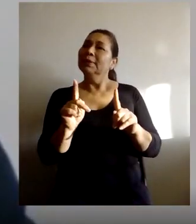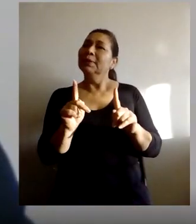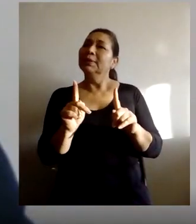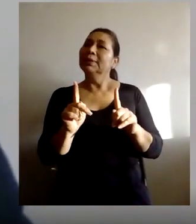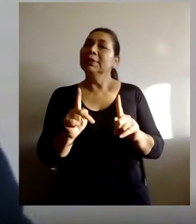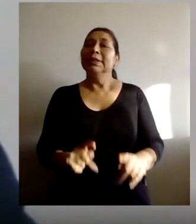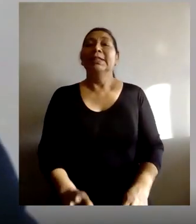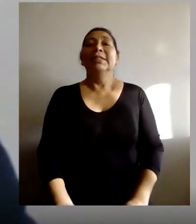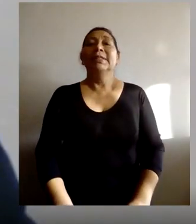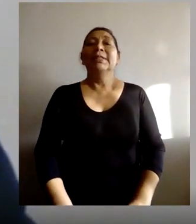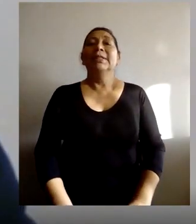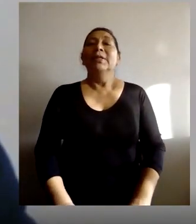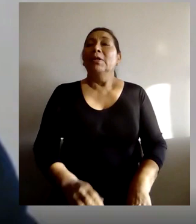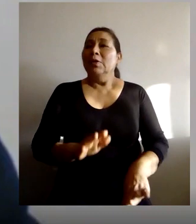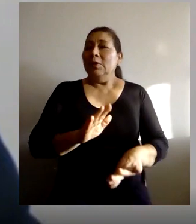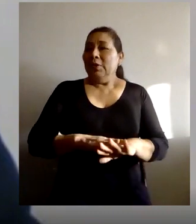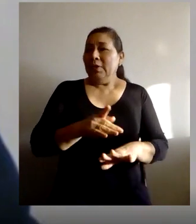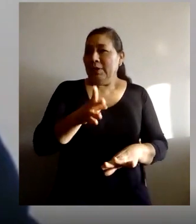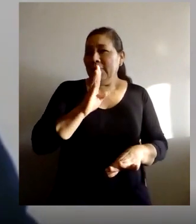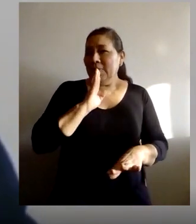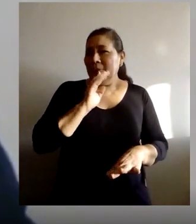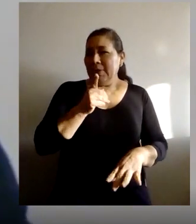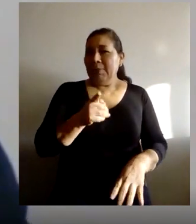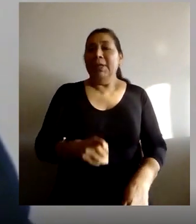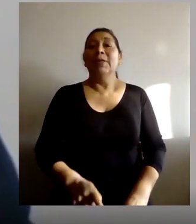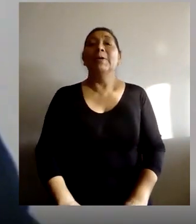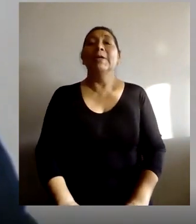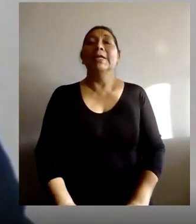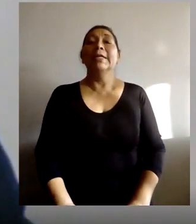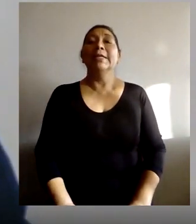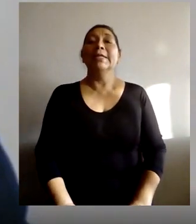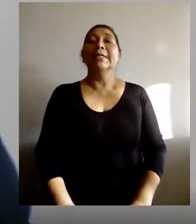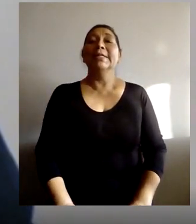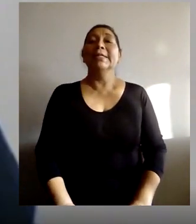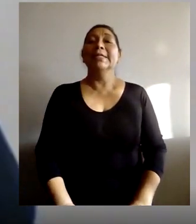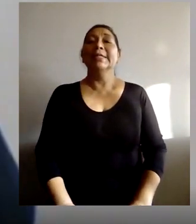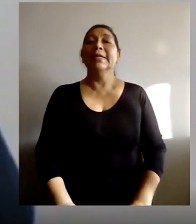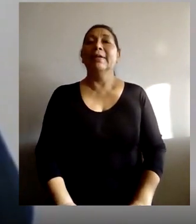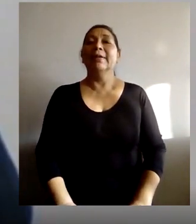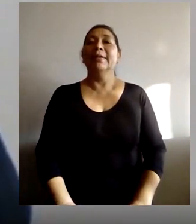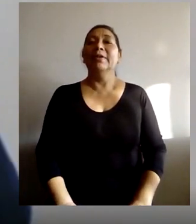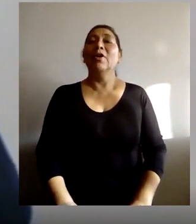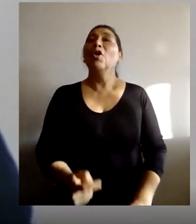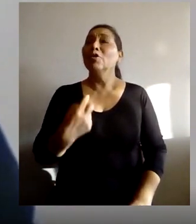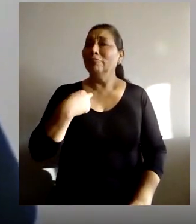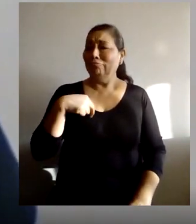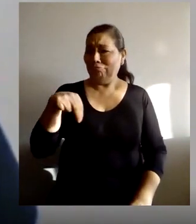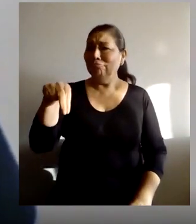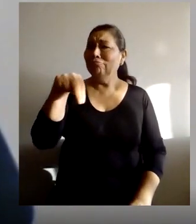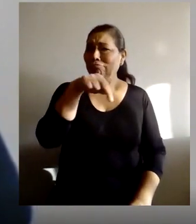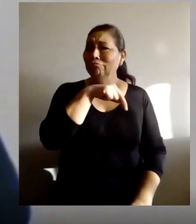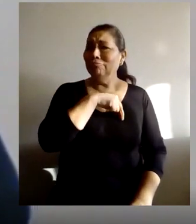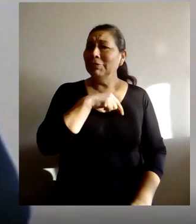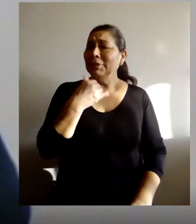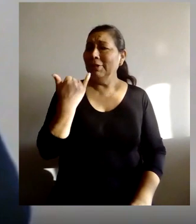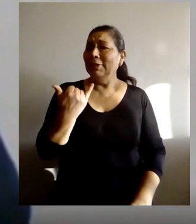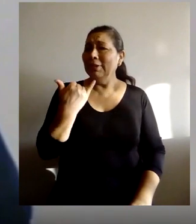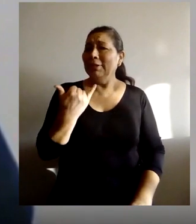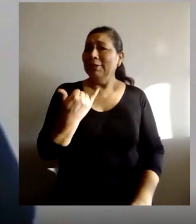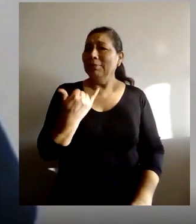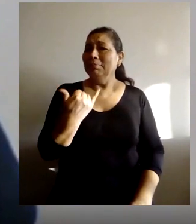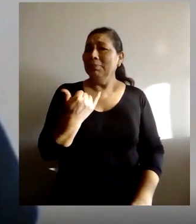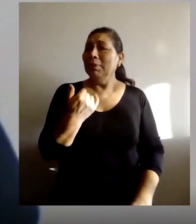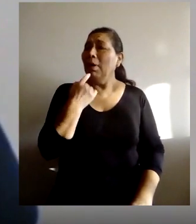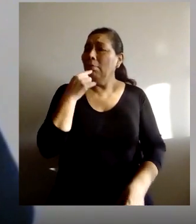permite una precisión respecto a lo que usted mencionaba? Señora magistrada, nosotros lo que